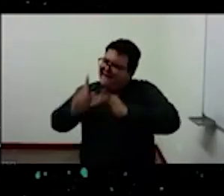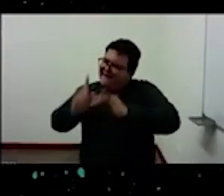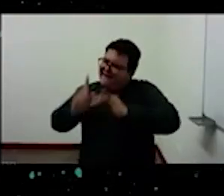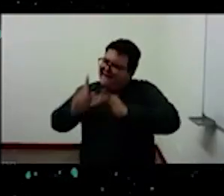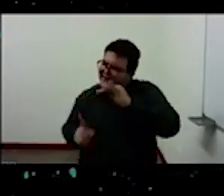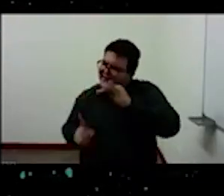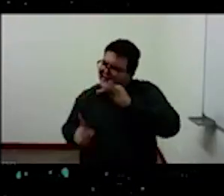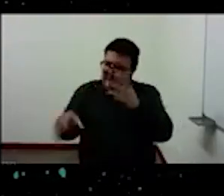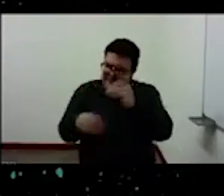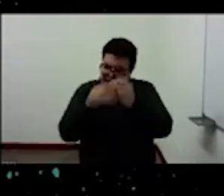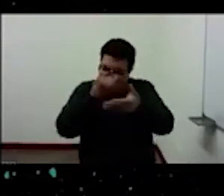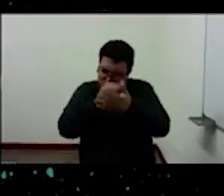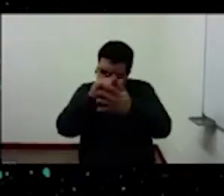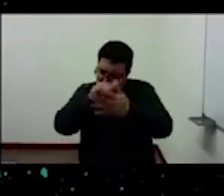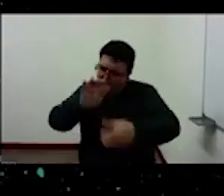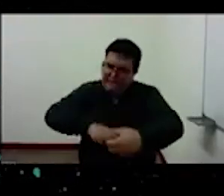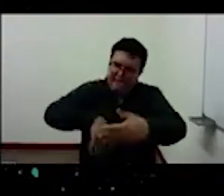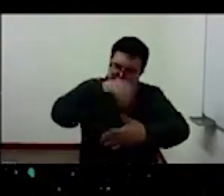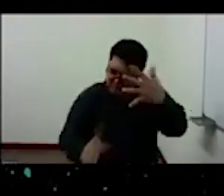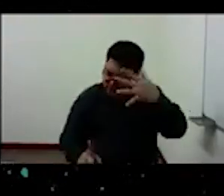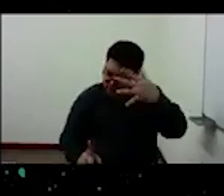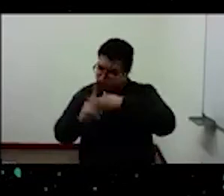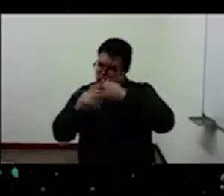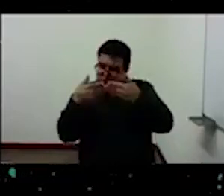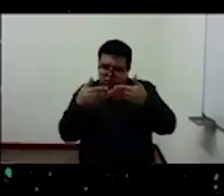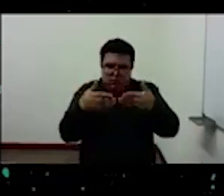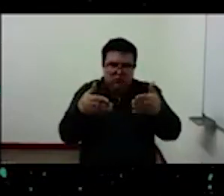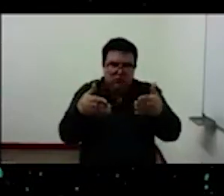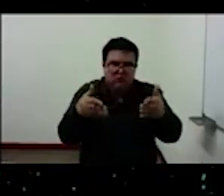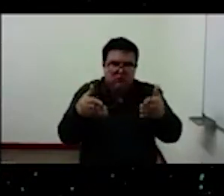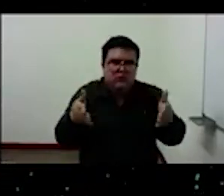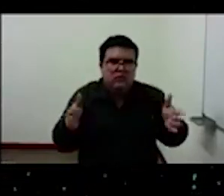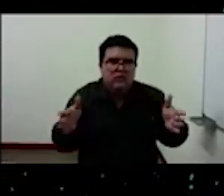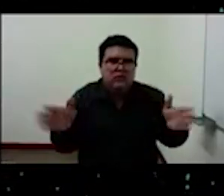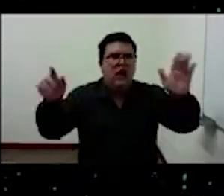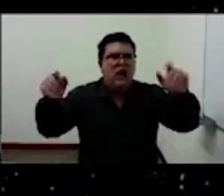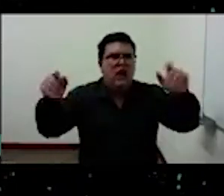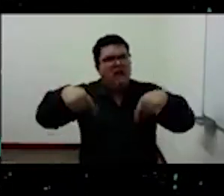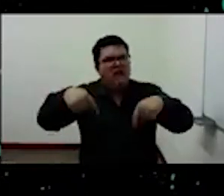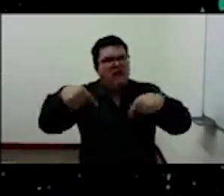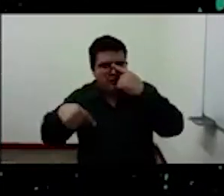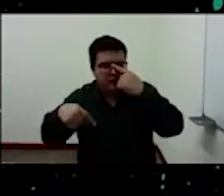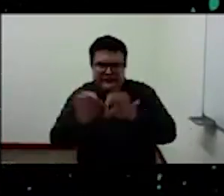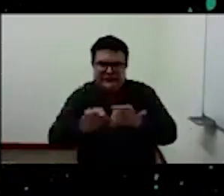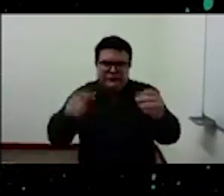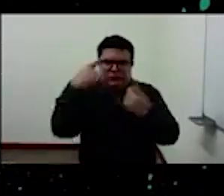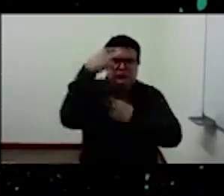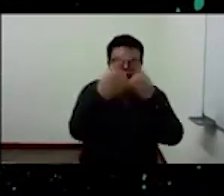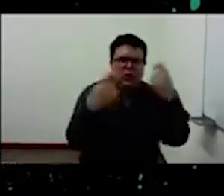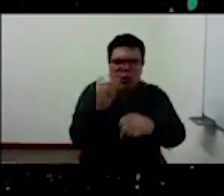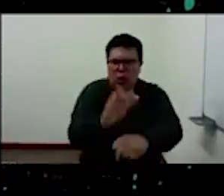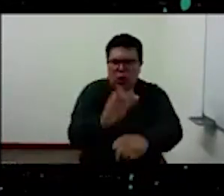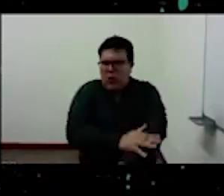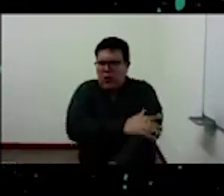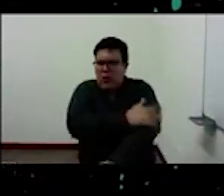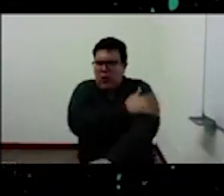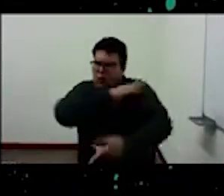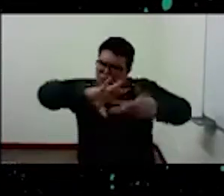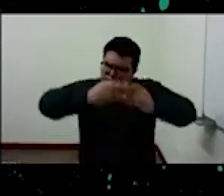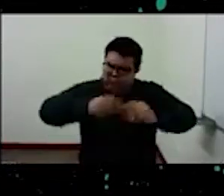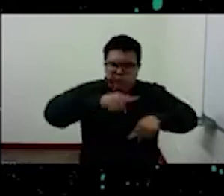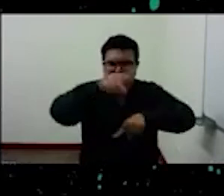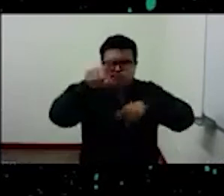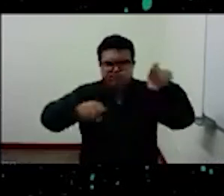de la pintura. La apertura a ese insondable es a lo que la razón más le teme, porque es el